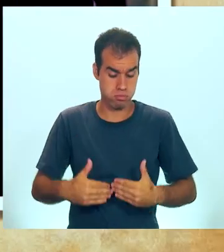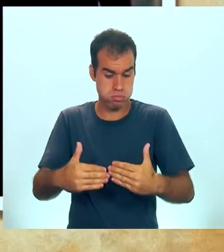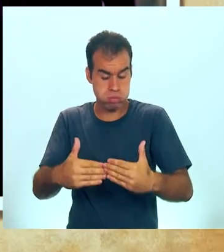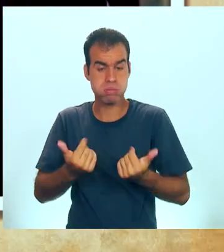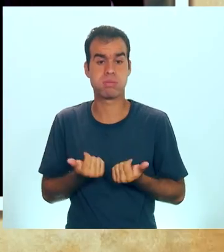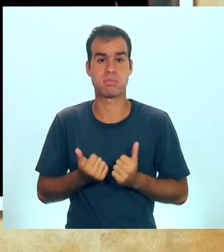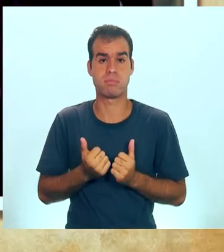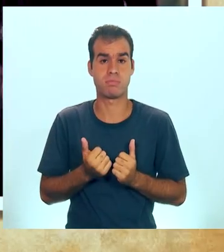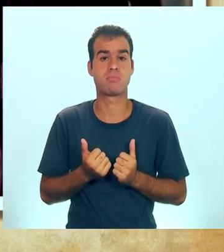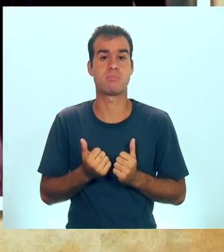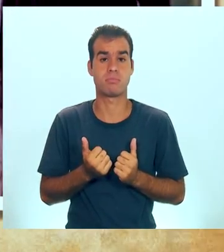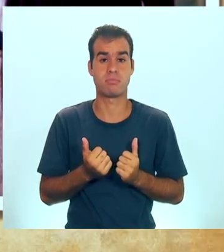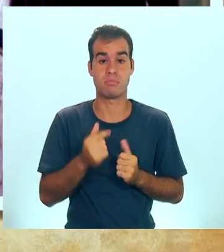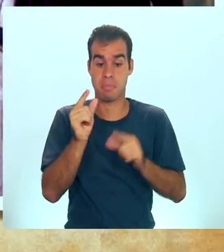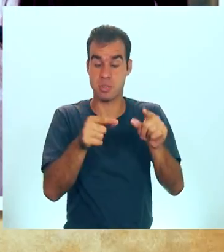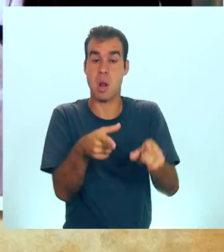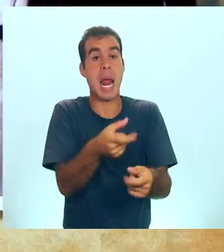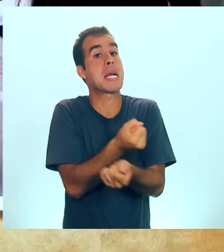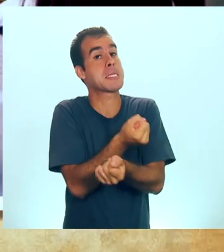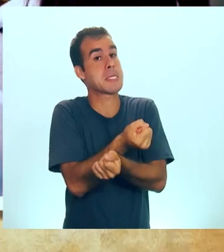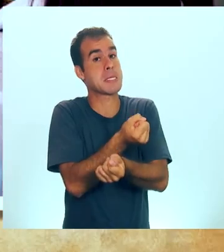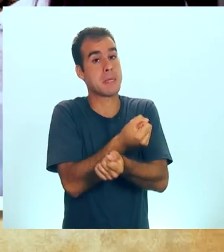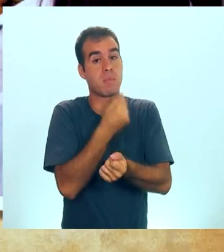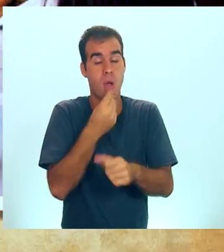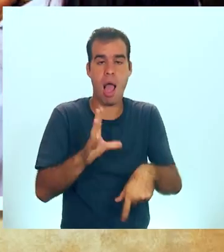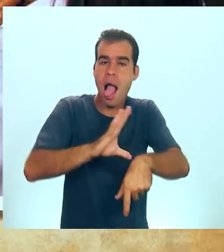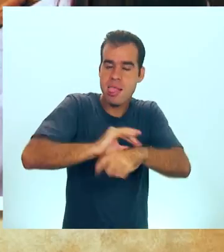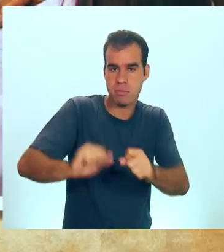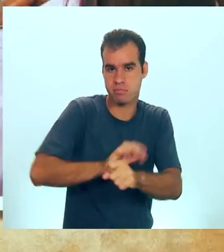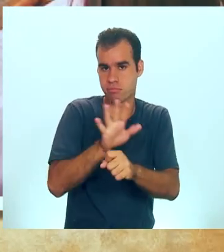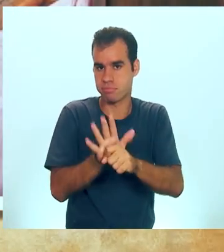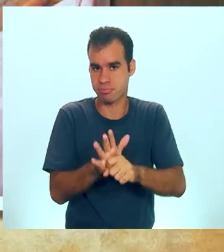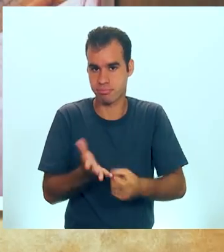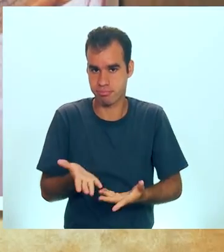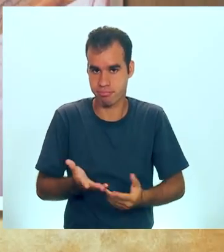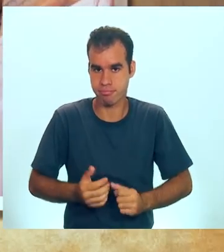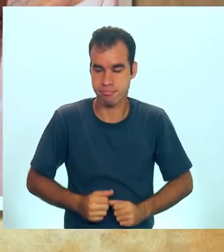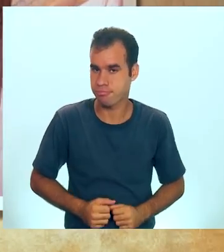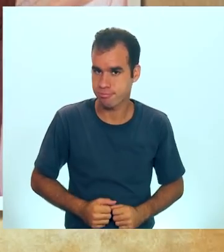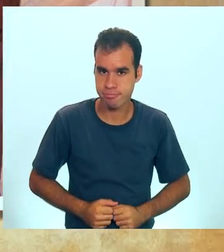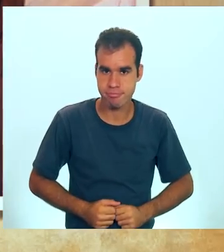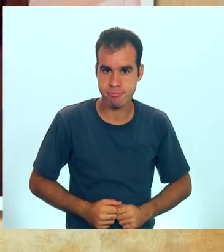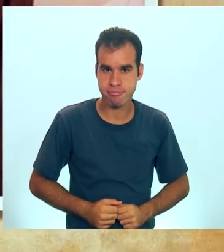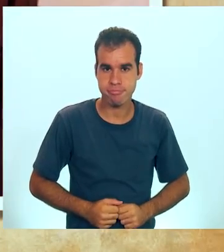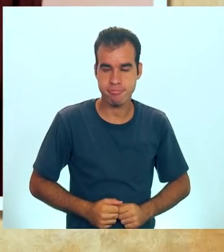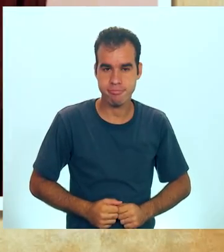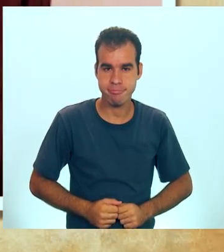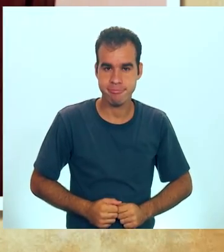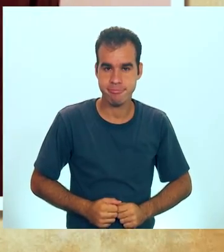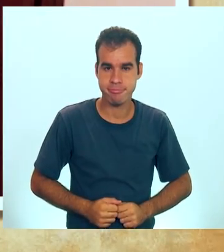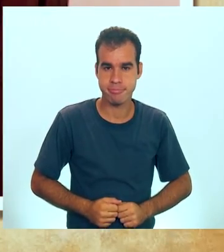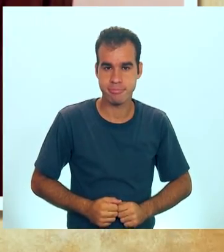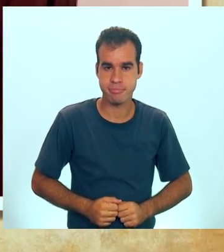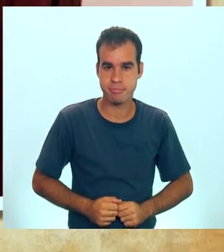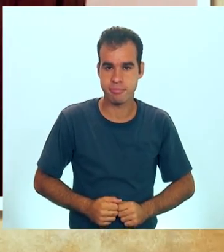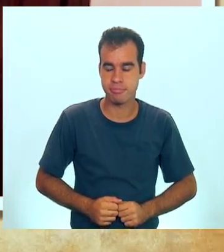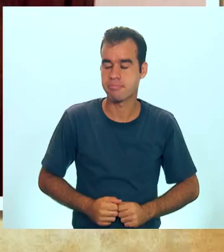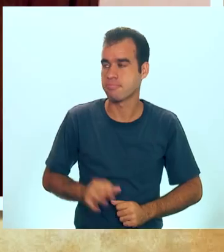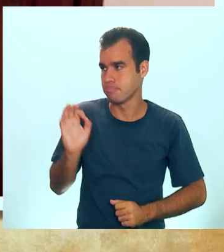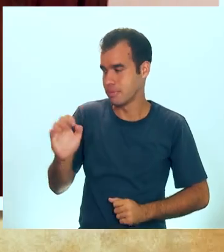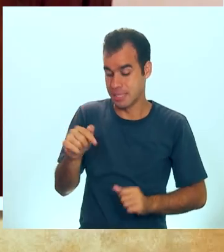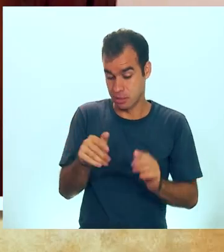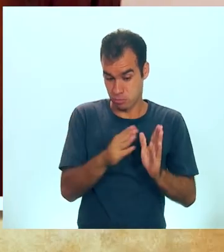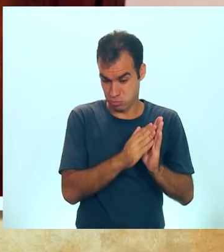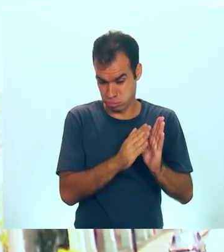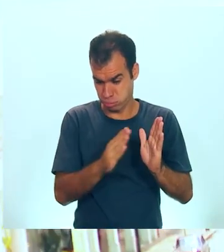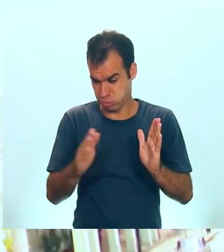alto riesgo, para llegar y poder detectarlos a tiempo. En todo este tiempo que llevas realizando